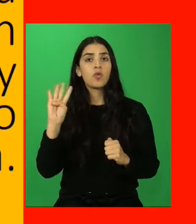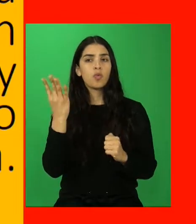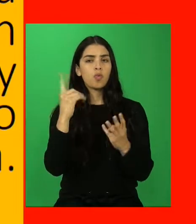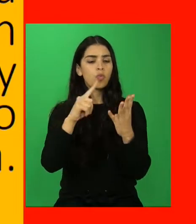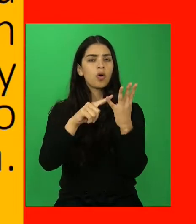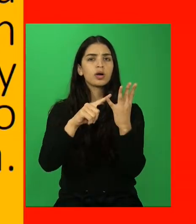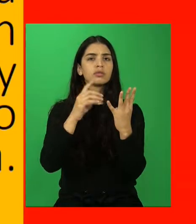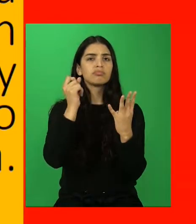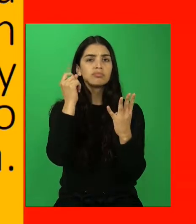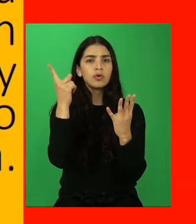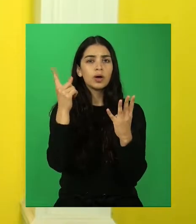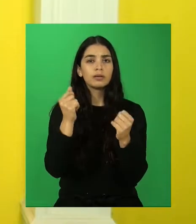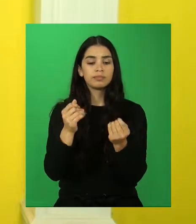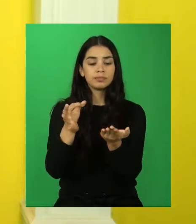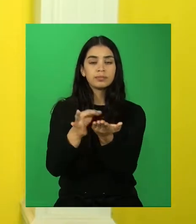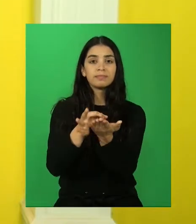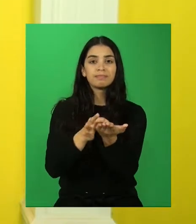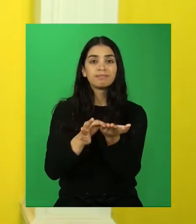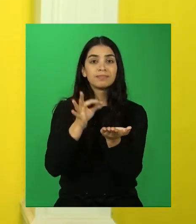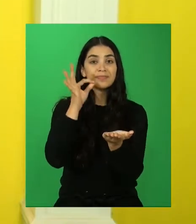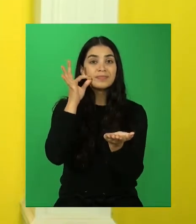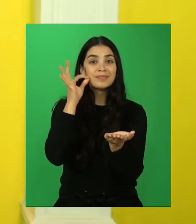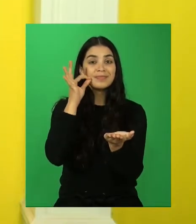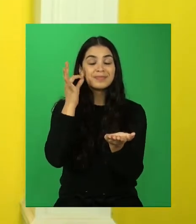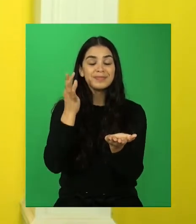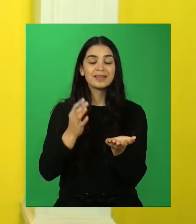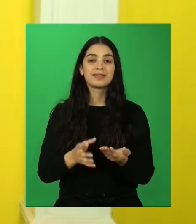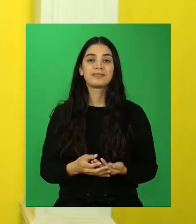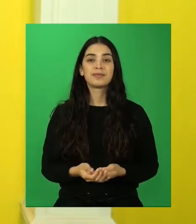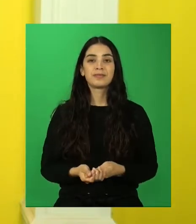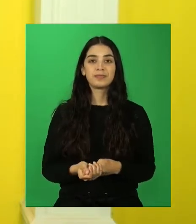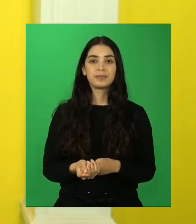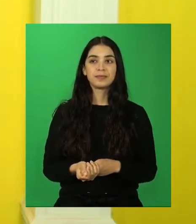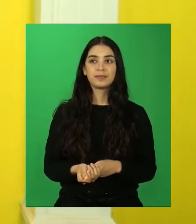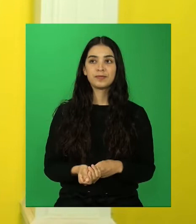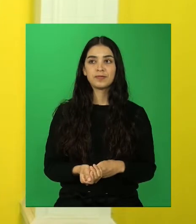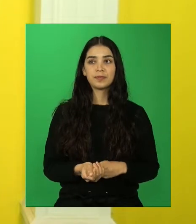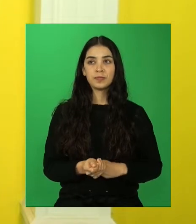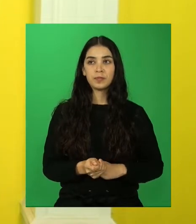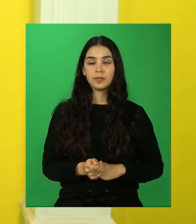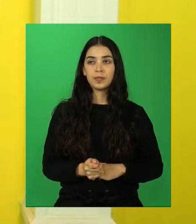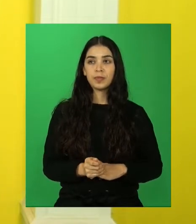el cual es el plasma o el plasmático.